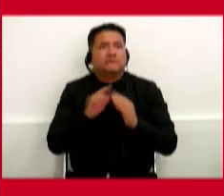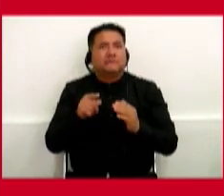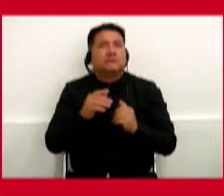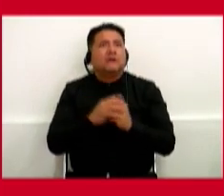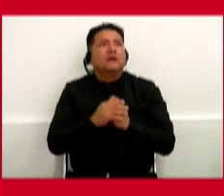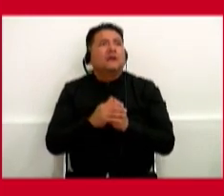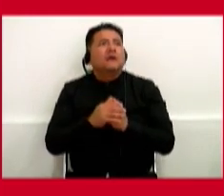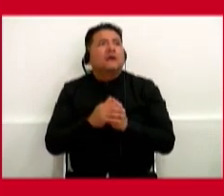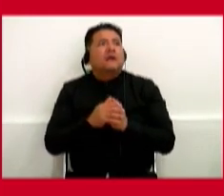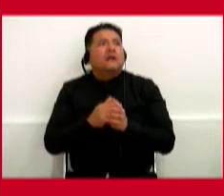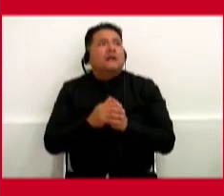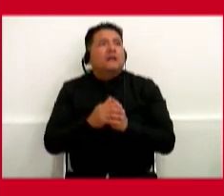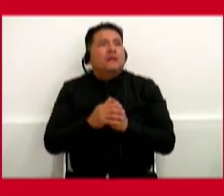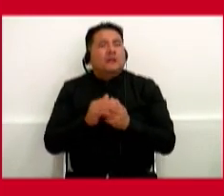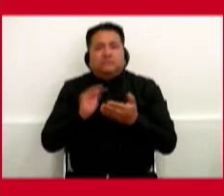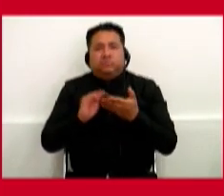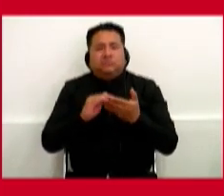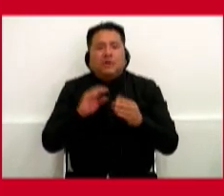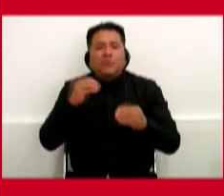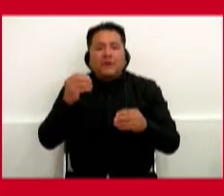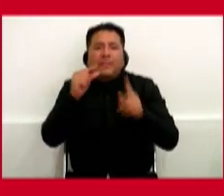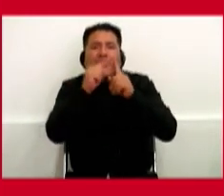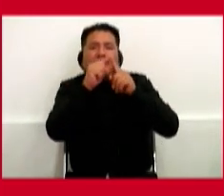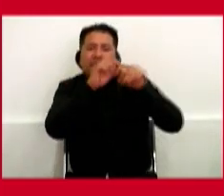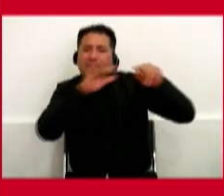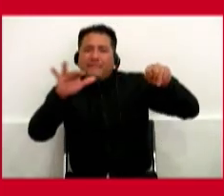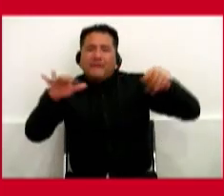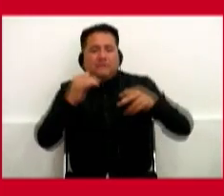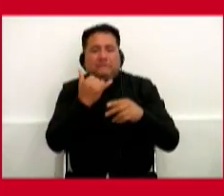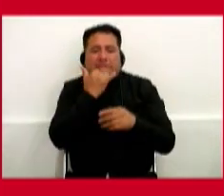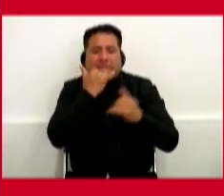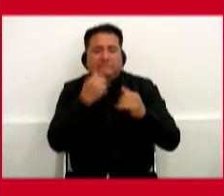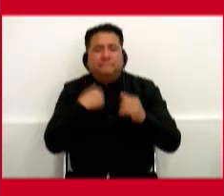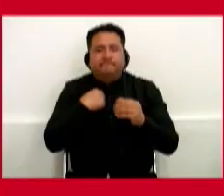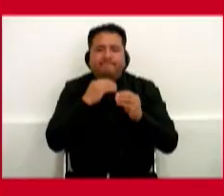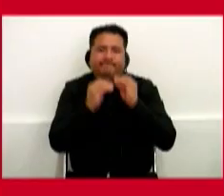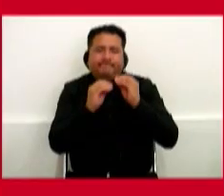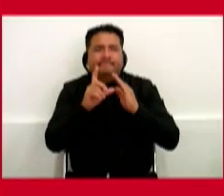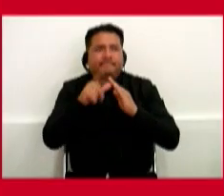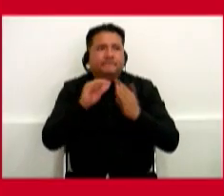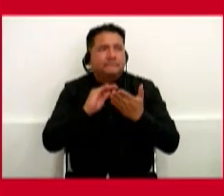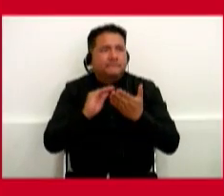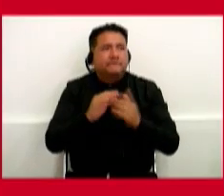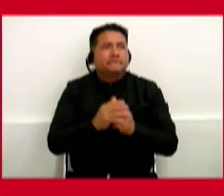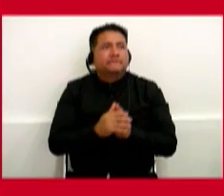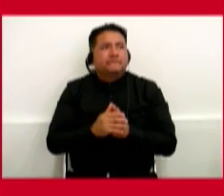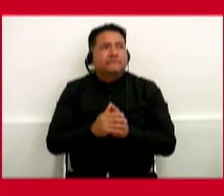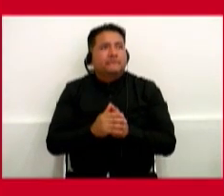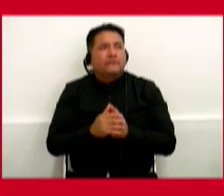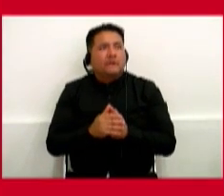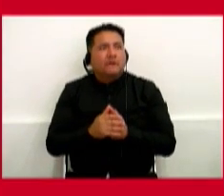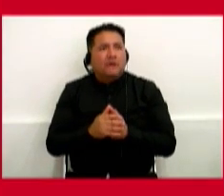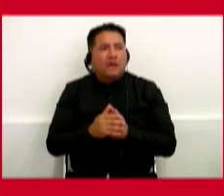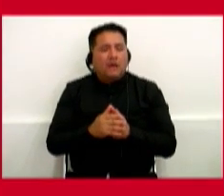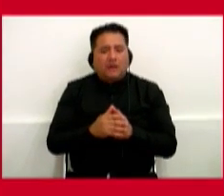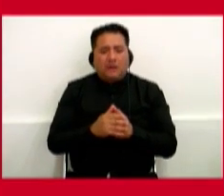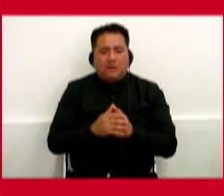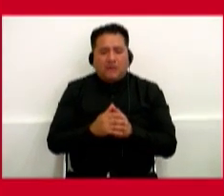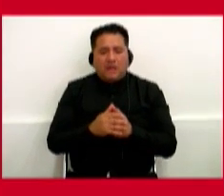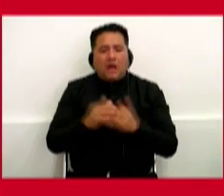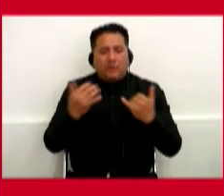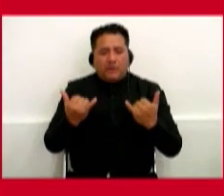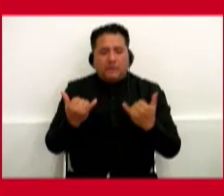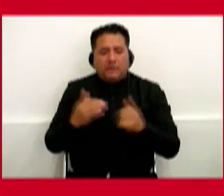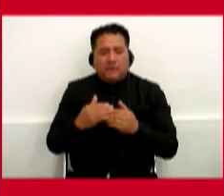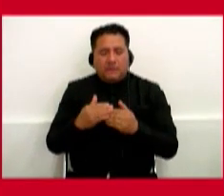se ha complementado con el capítulo de auditoría geomecánica que aparece en la guía de criterios geomecánicos, ¿no? A pesar que